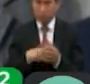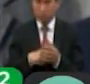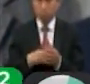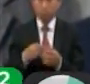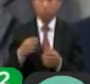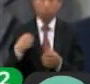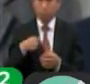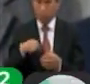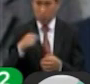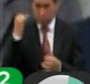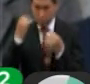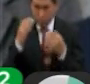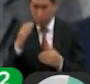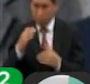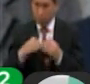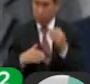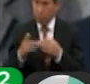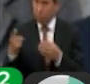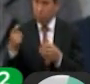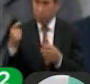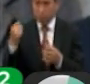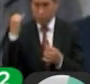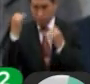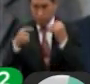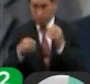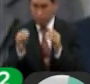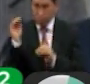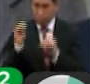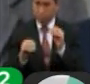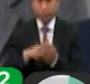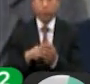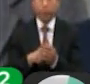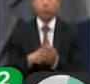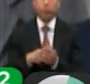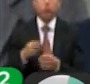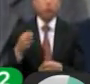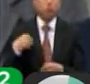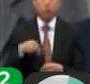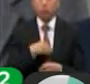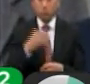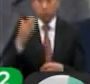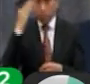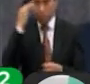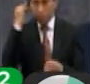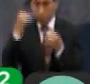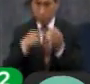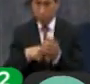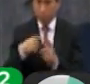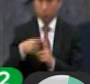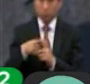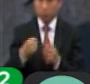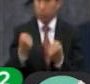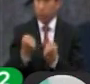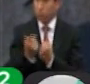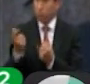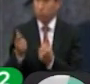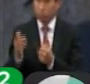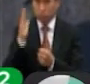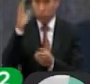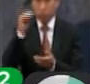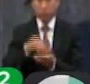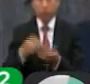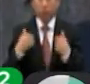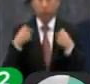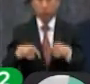día tiene que construir, cada día tiene que poner una idea. Nosotros entendemos en esas ideas que construir a desafíos que se tienen